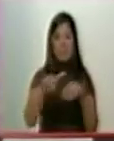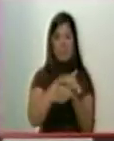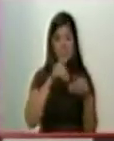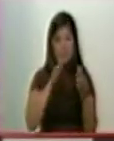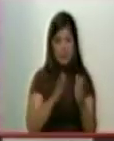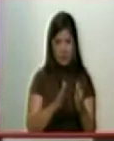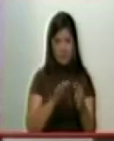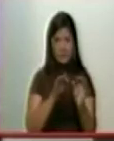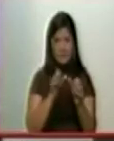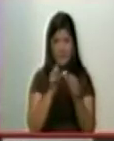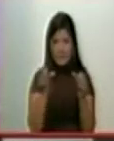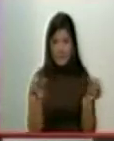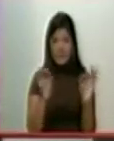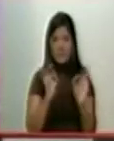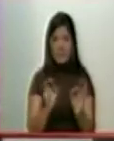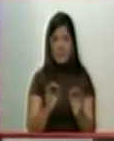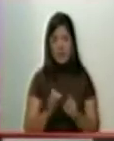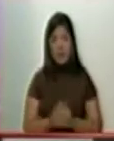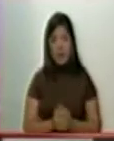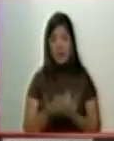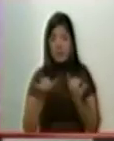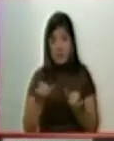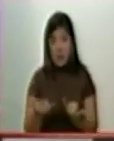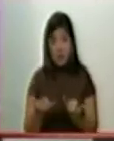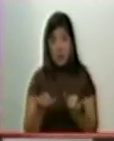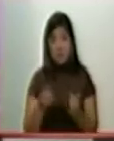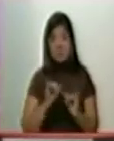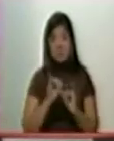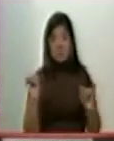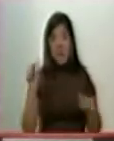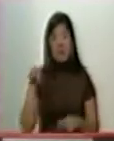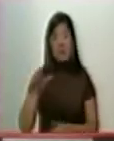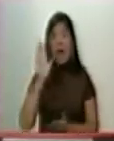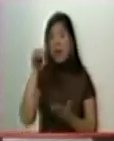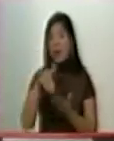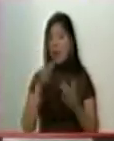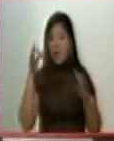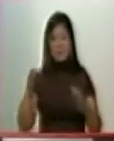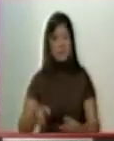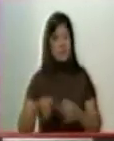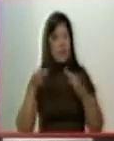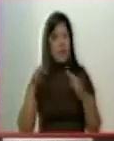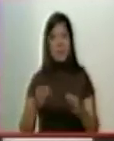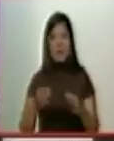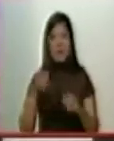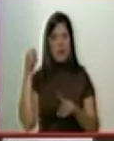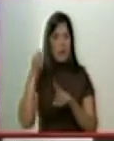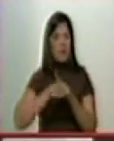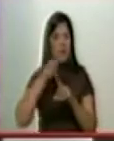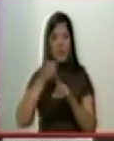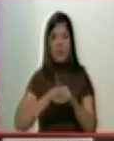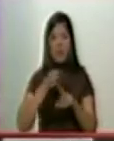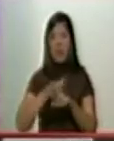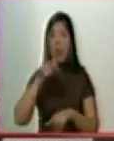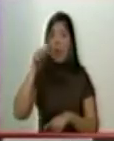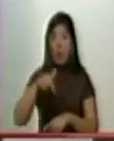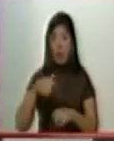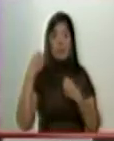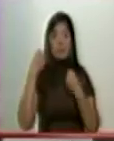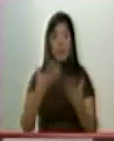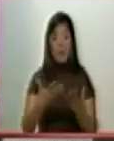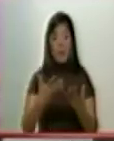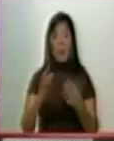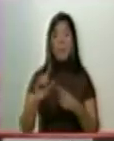Y ya podemos decir, Aragua, siempre Aragua, un paso adelante en la vanguardia. Hoy estamos entregando